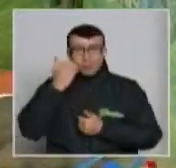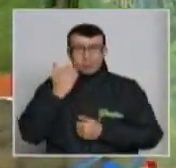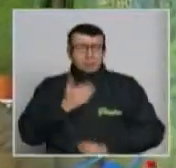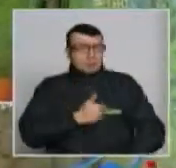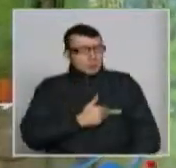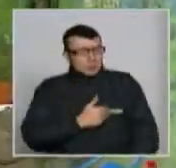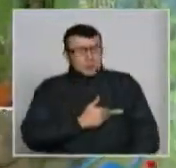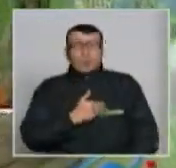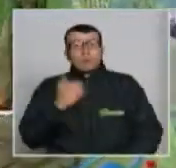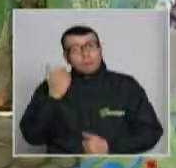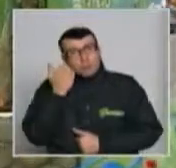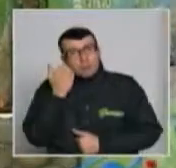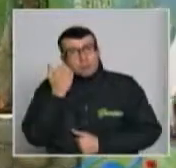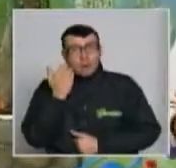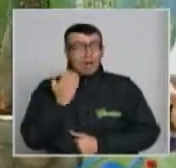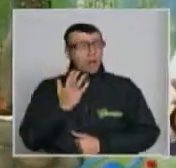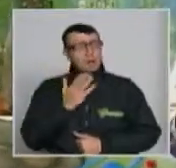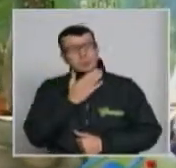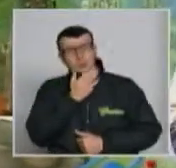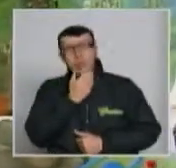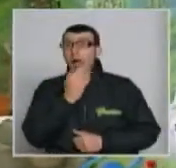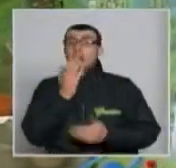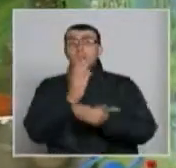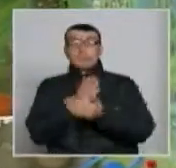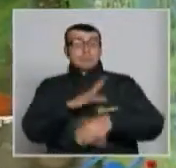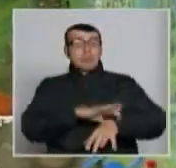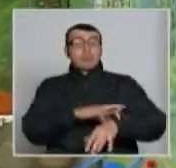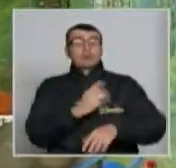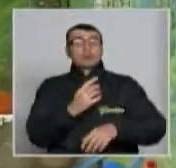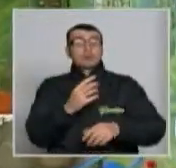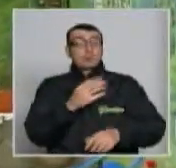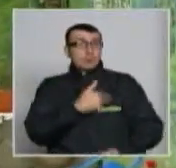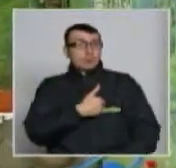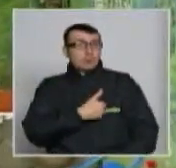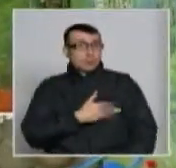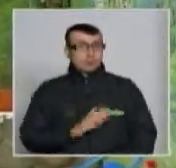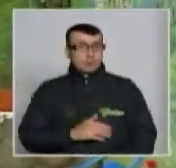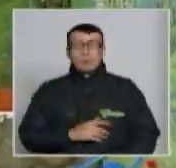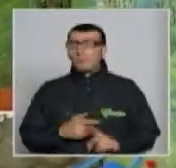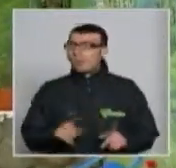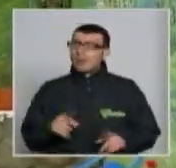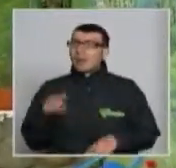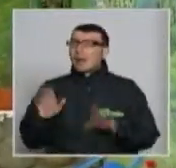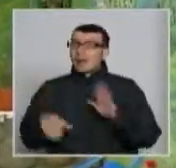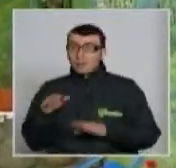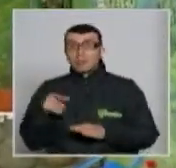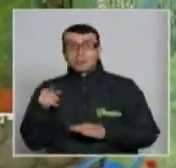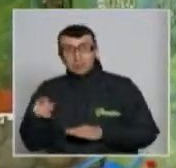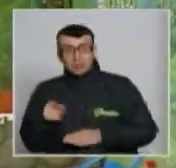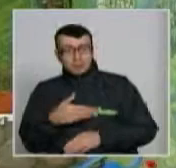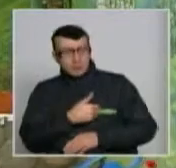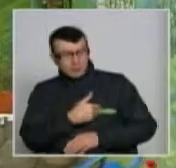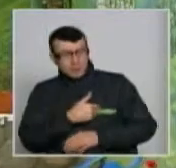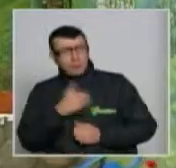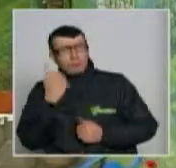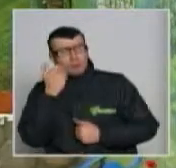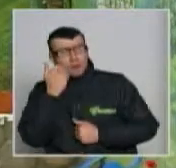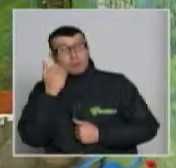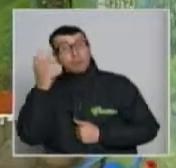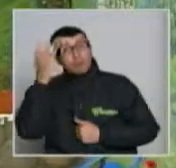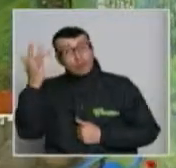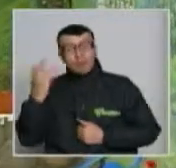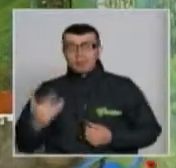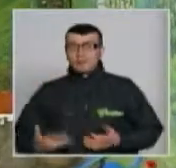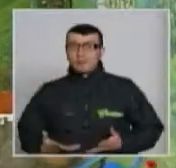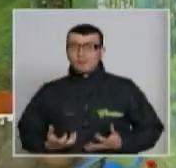corazón, entonces que no, para el del cardiólogo. Pero resulta que muchas de esas patologías del corazón son el resultado de procesos